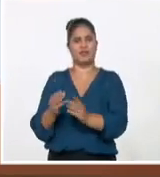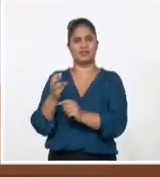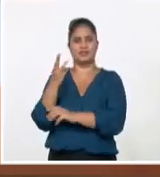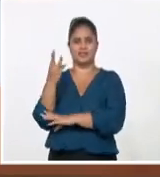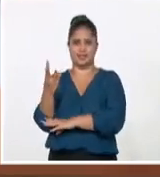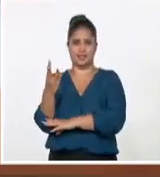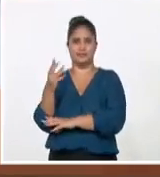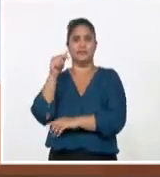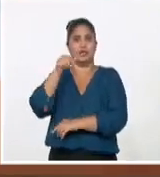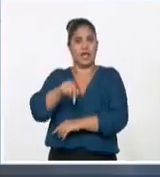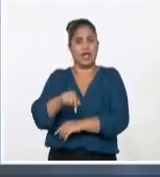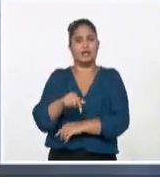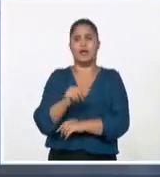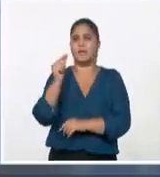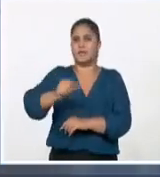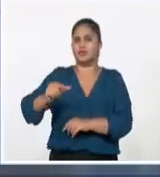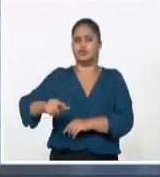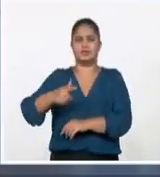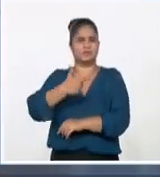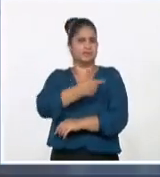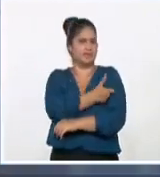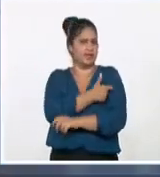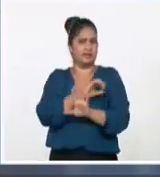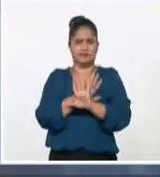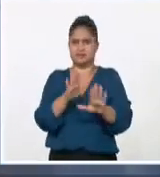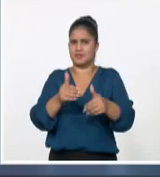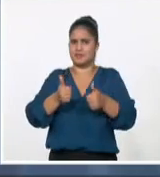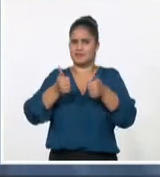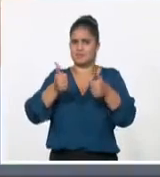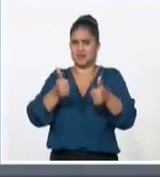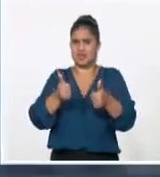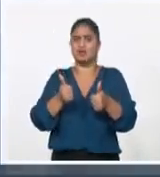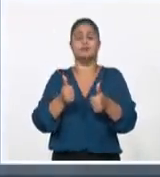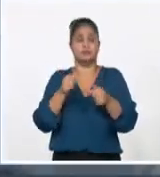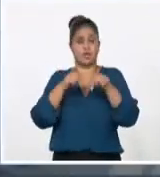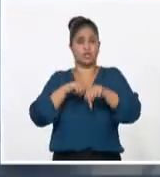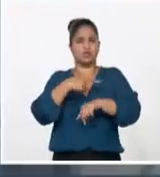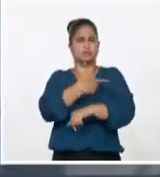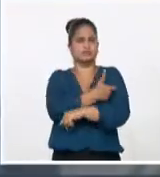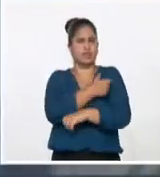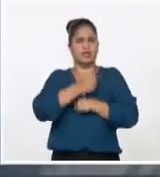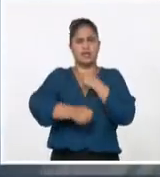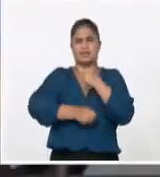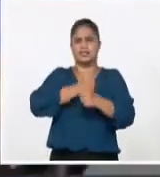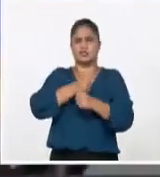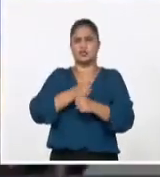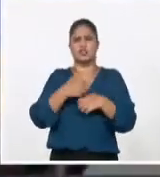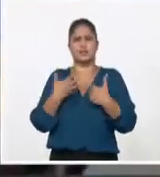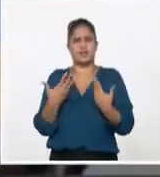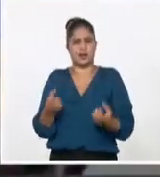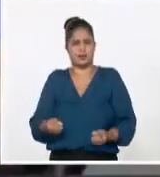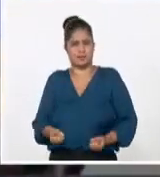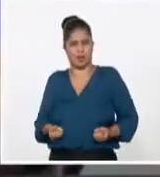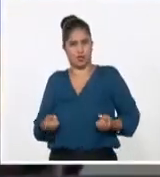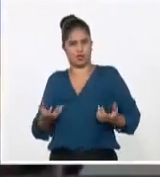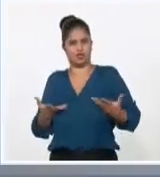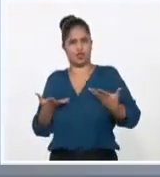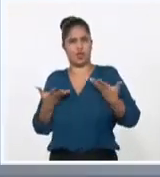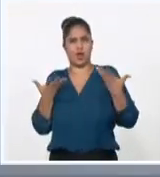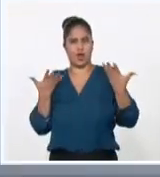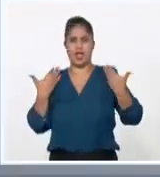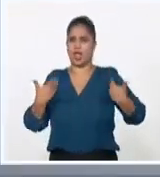fueron vacunados con placebo, un compuesto químico farmacológico inerte que se utiliza como control en todo ensayo